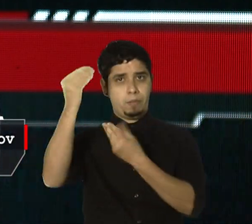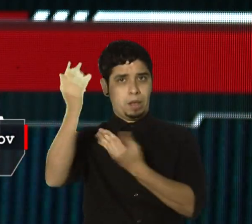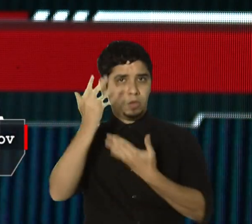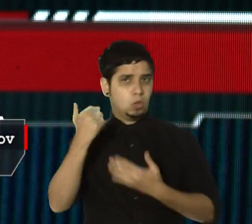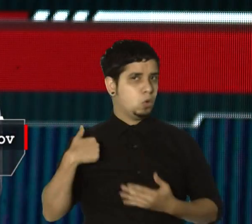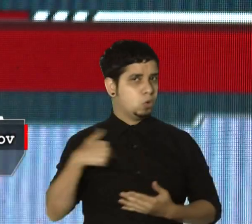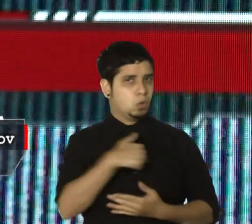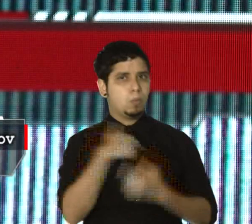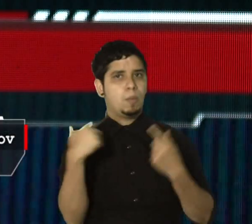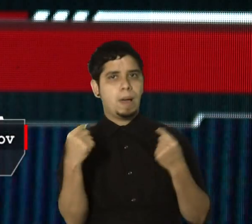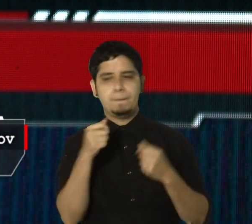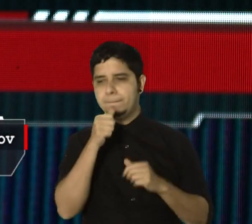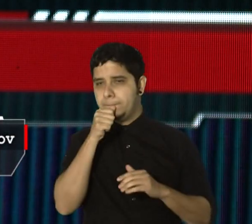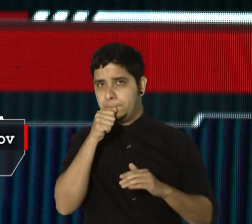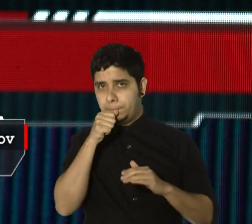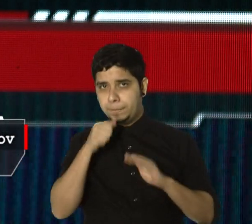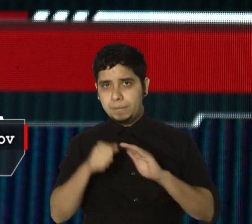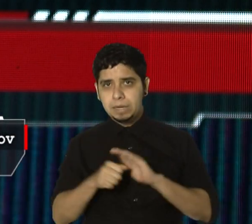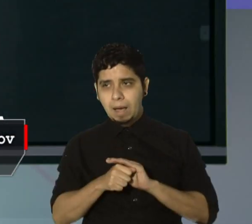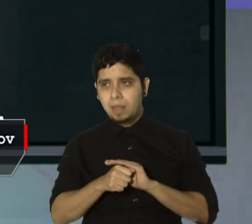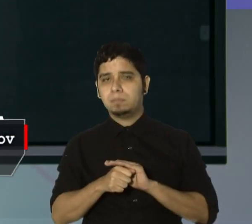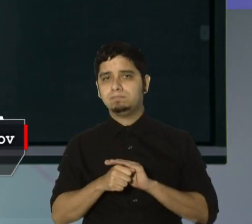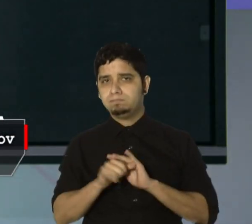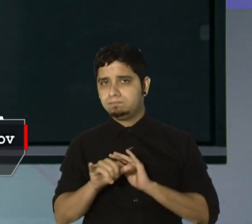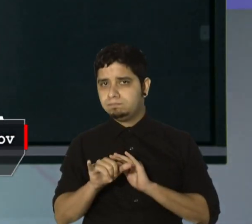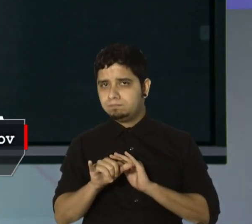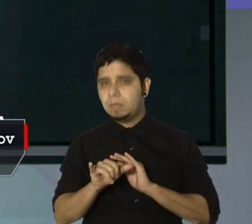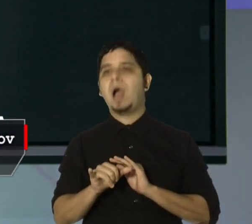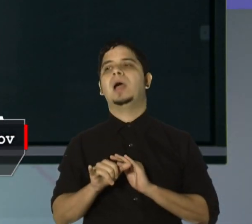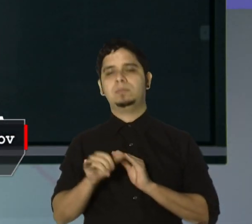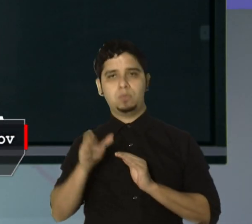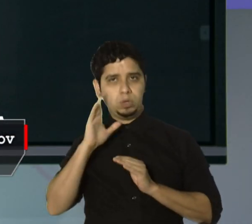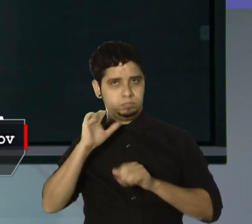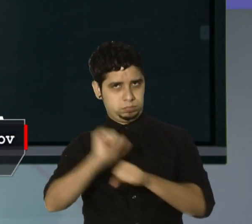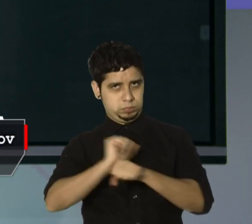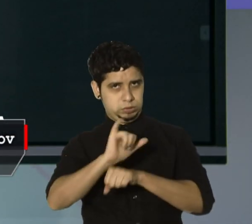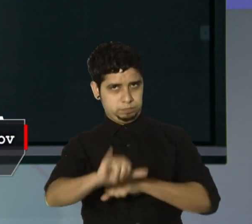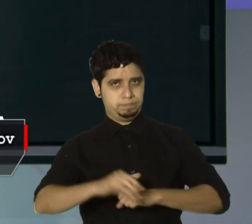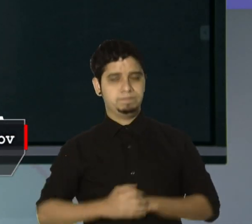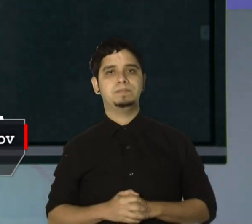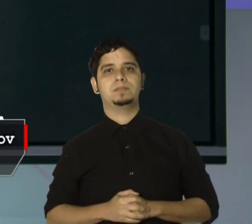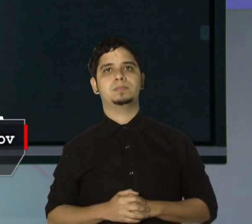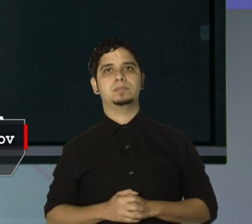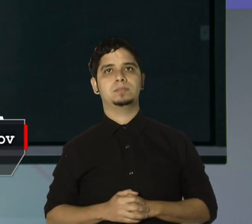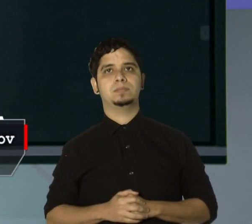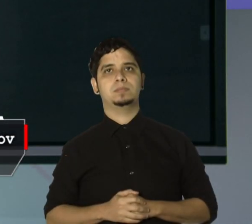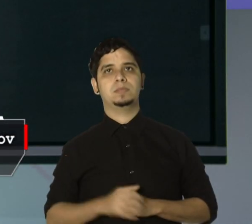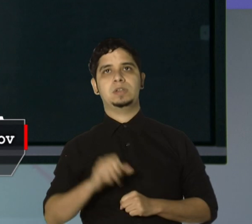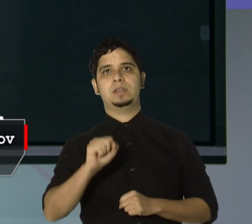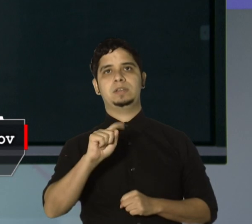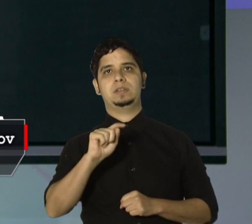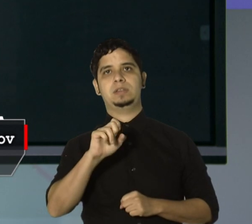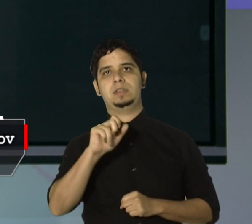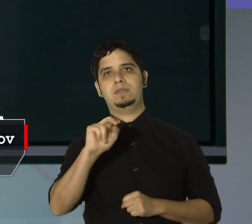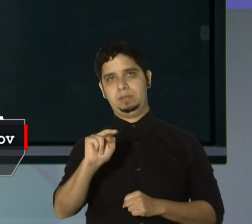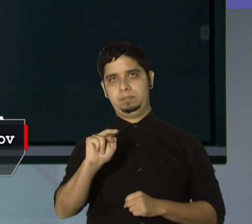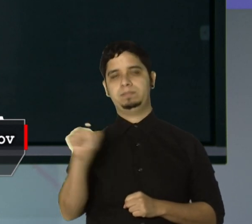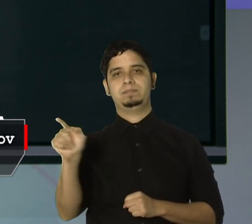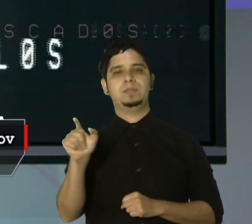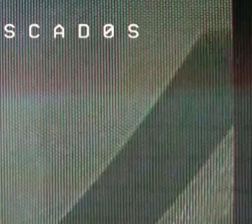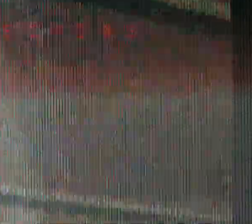va a manejar de manera confidencial. Estamos hablando de Steven Rizach Rivera, edad